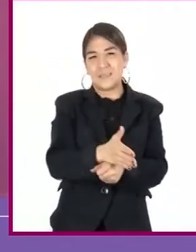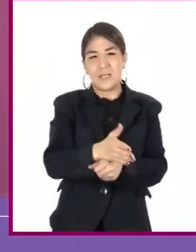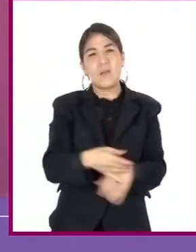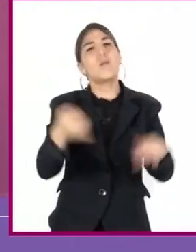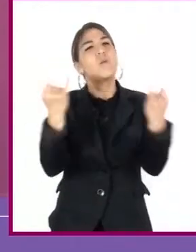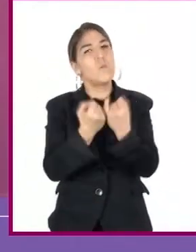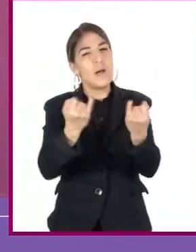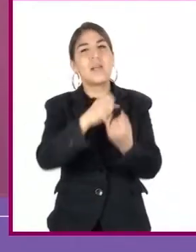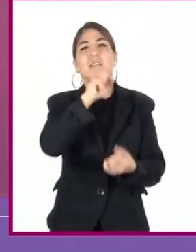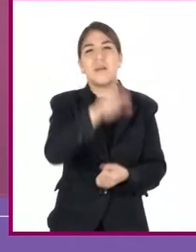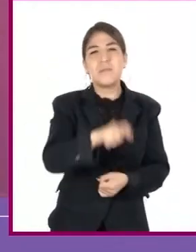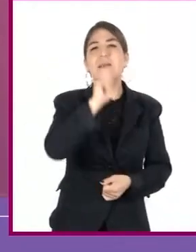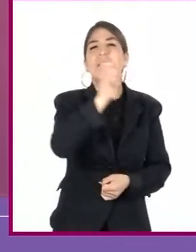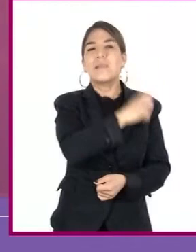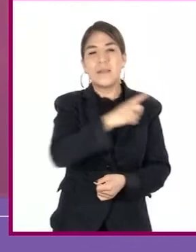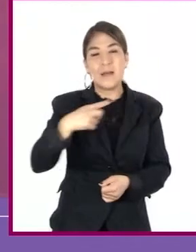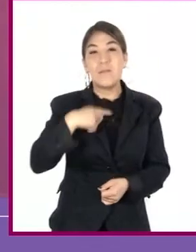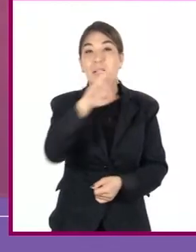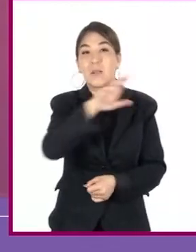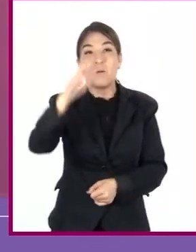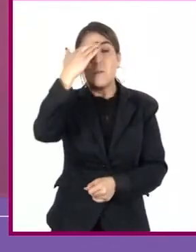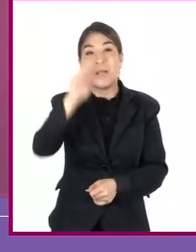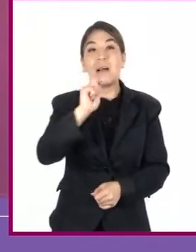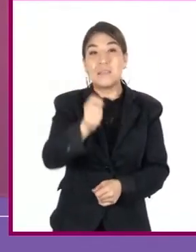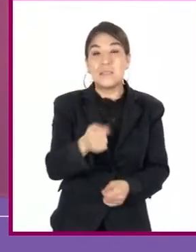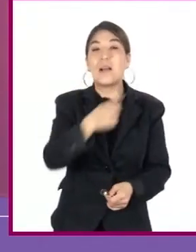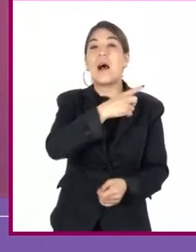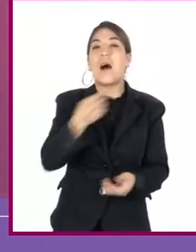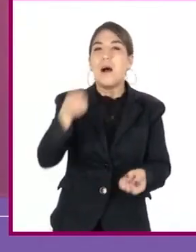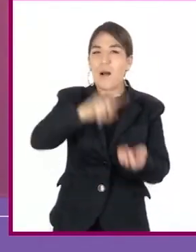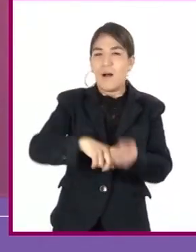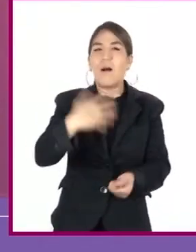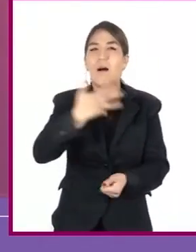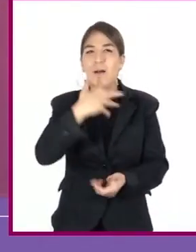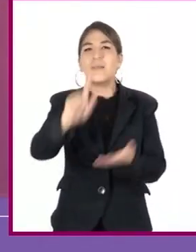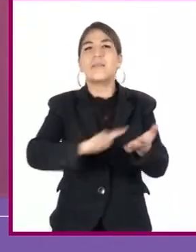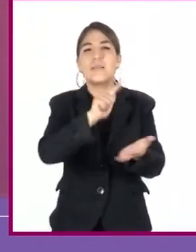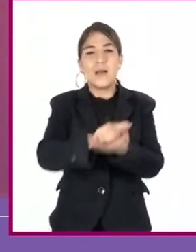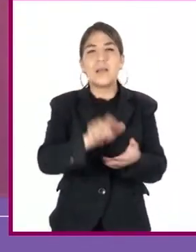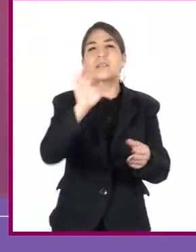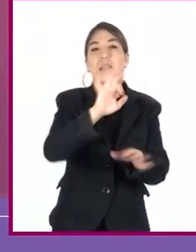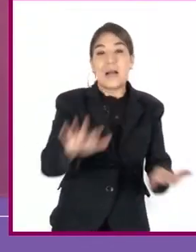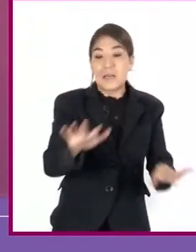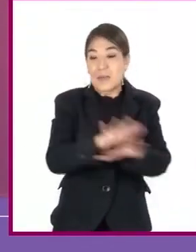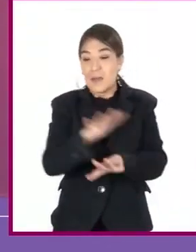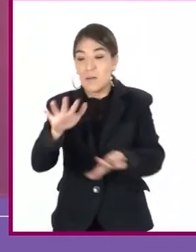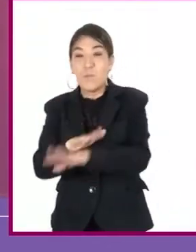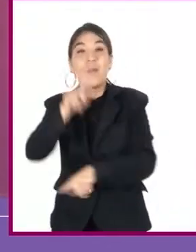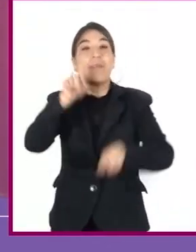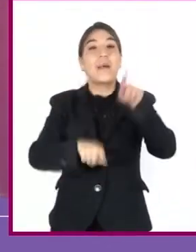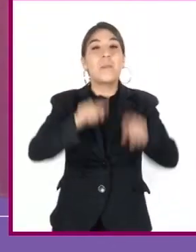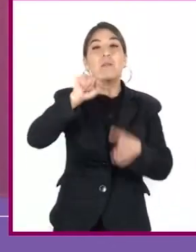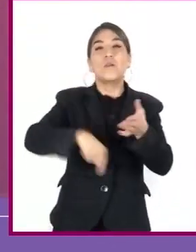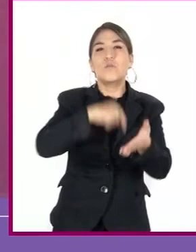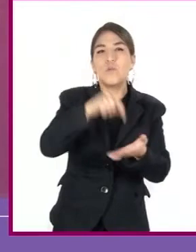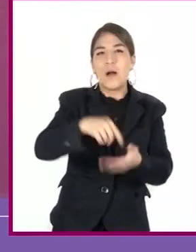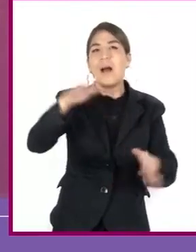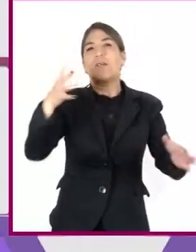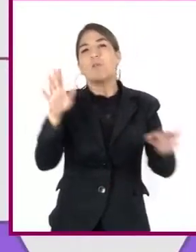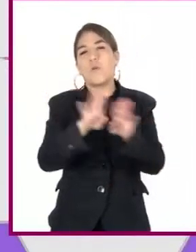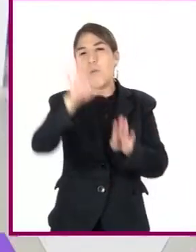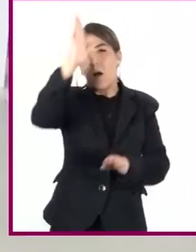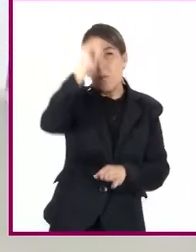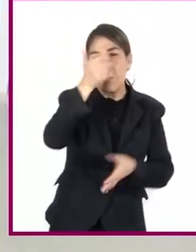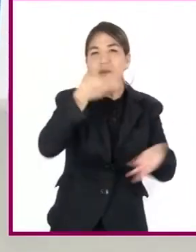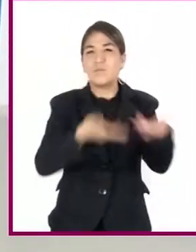también debemos reconocer que existen leyes que deben ajustarse o modificarse de acuerdo a los cambios que se presentan en distintos ámbitos de la